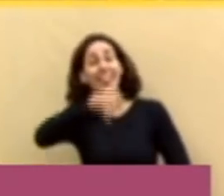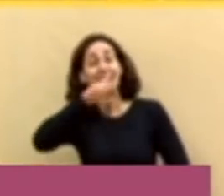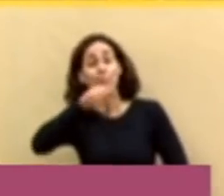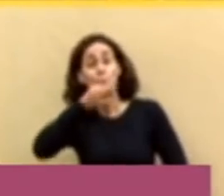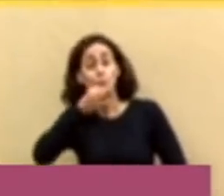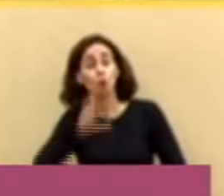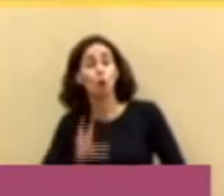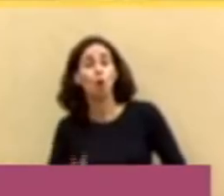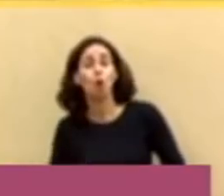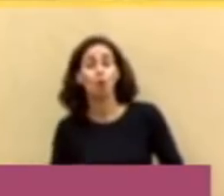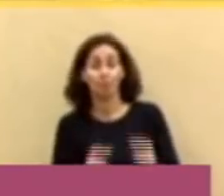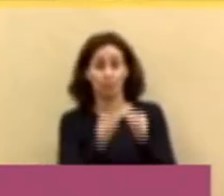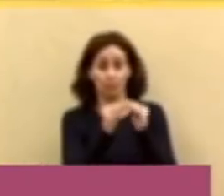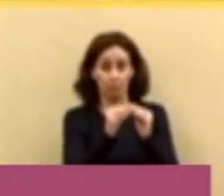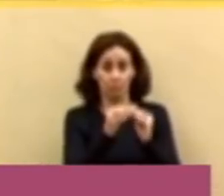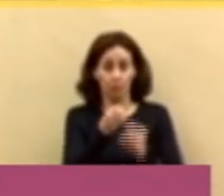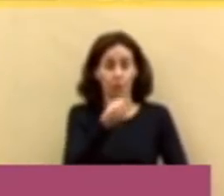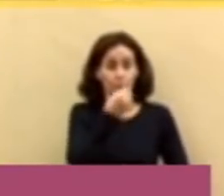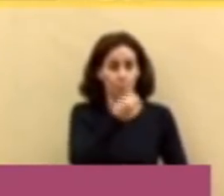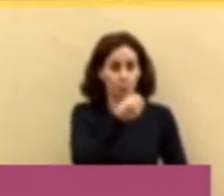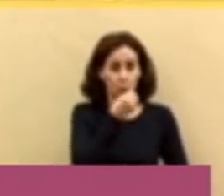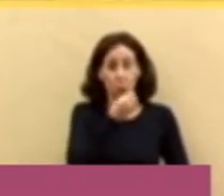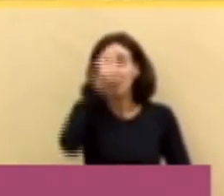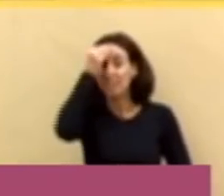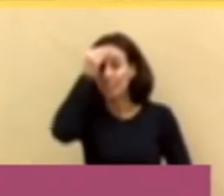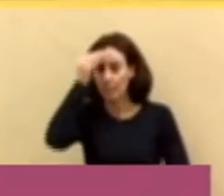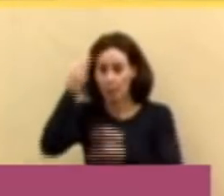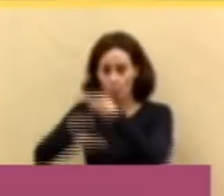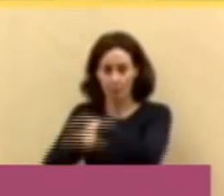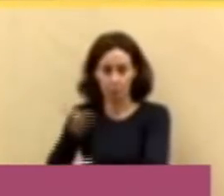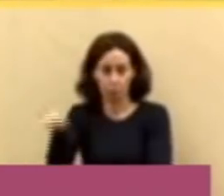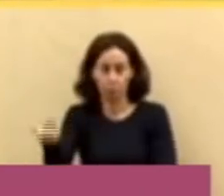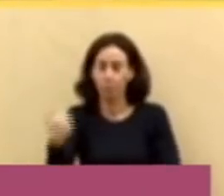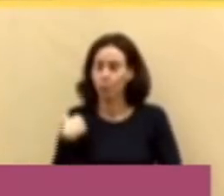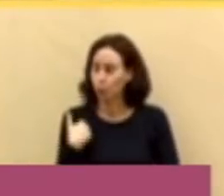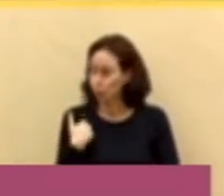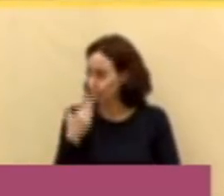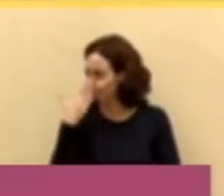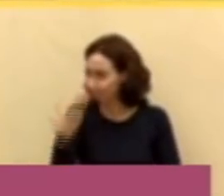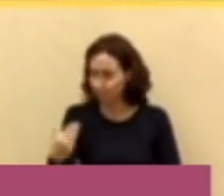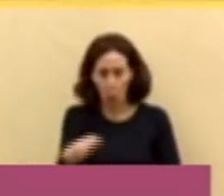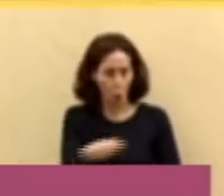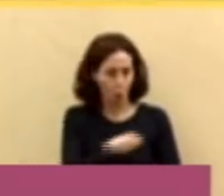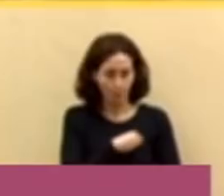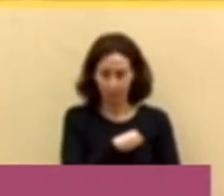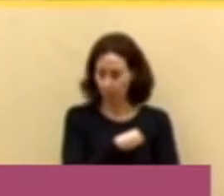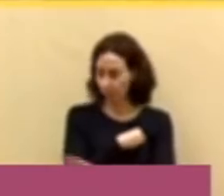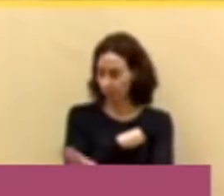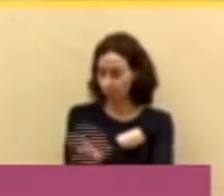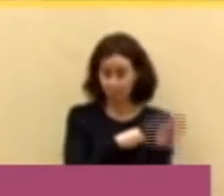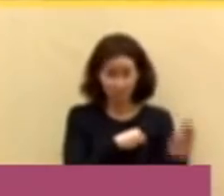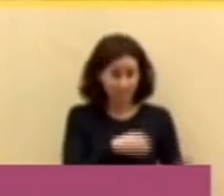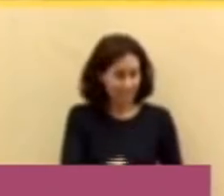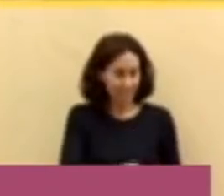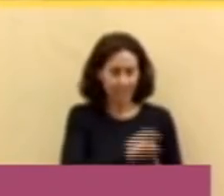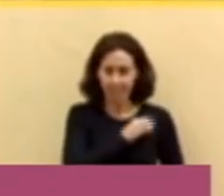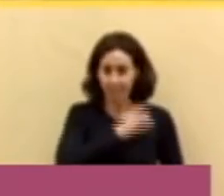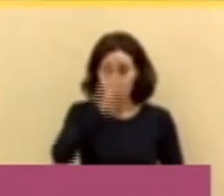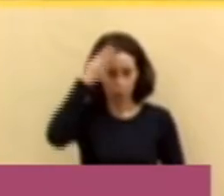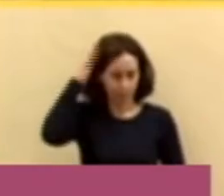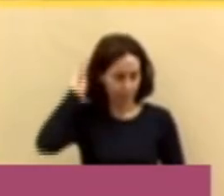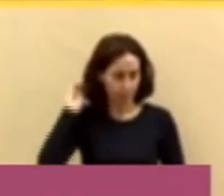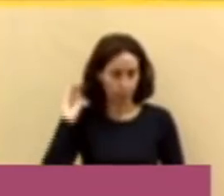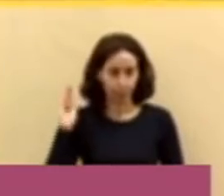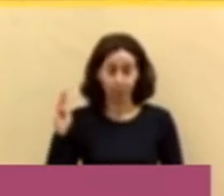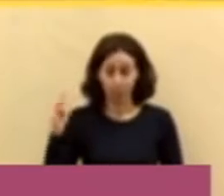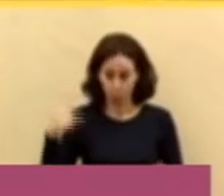señor Redondo. Y le aseguro que lo lamento personalmente. Señor Casado, créame si le digo que